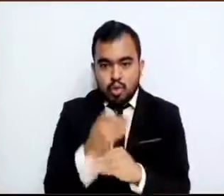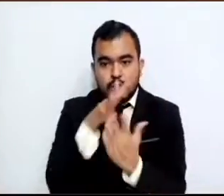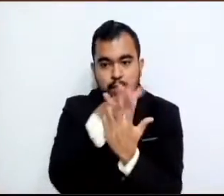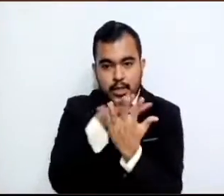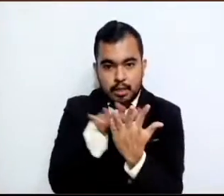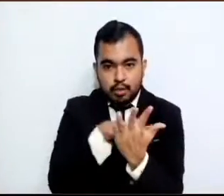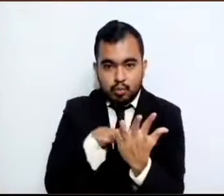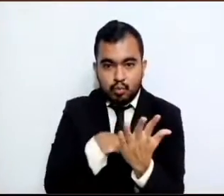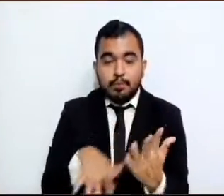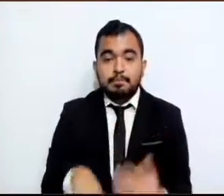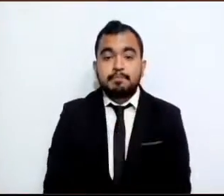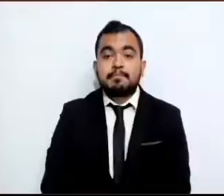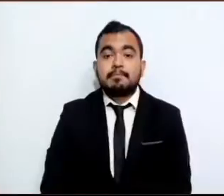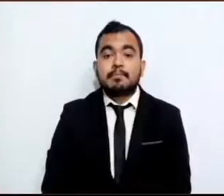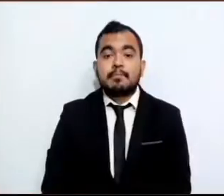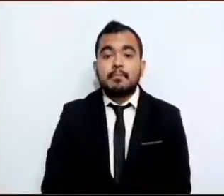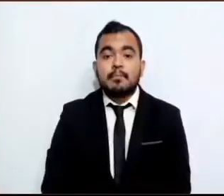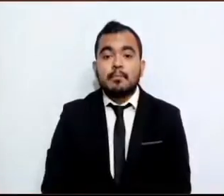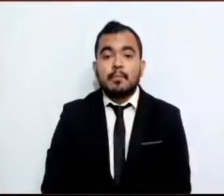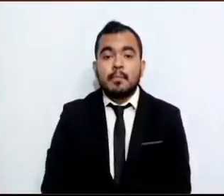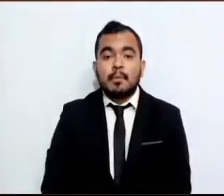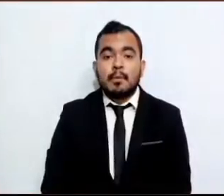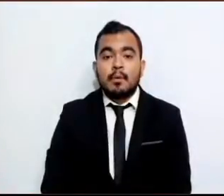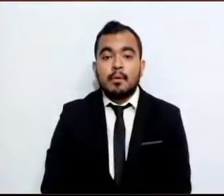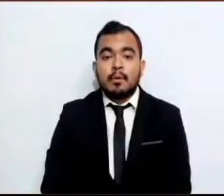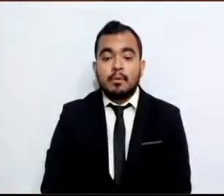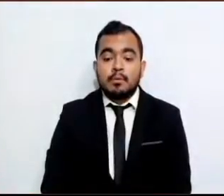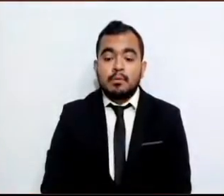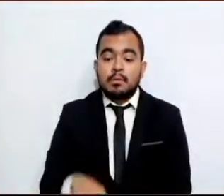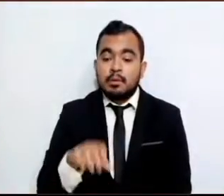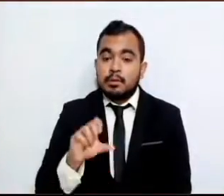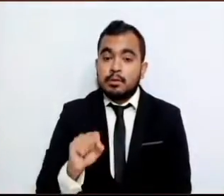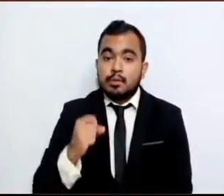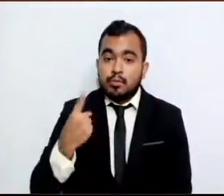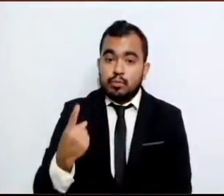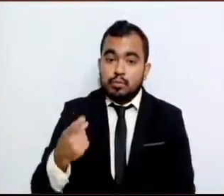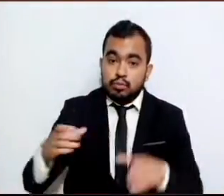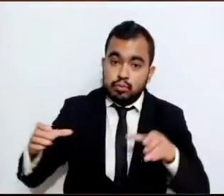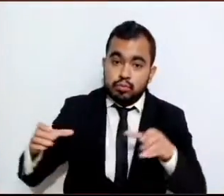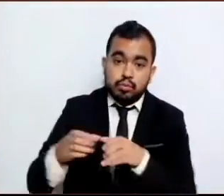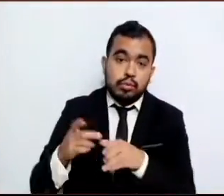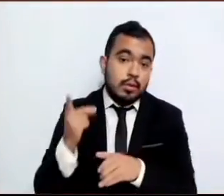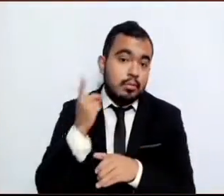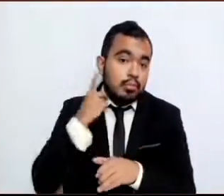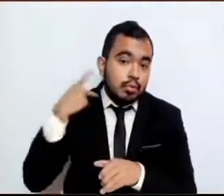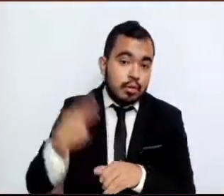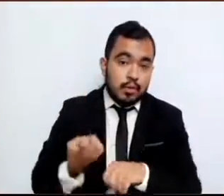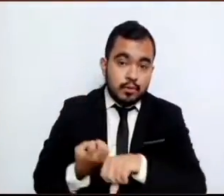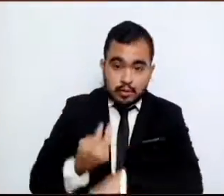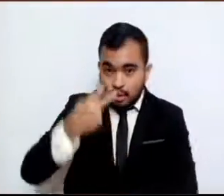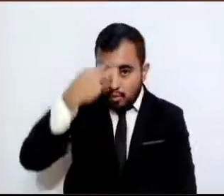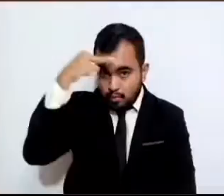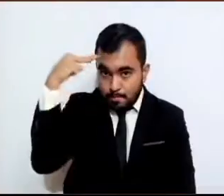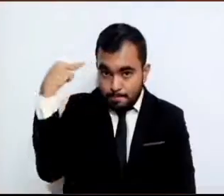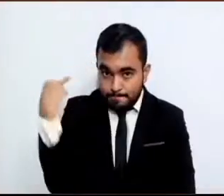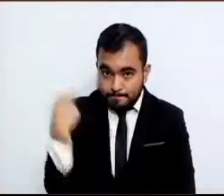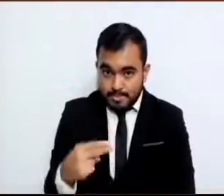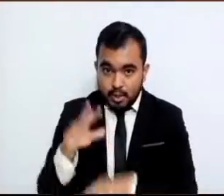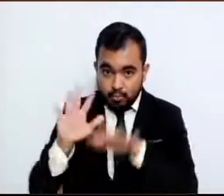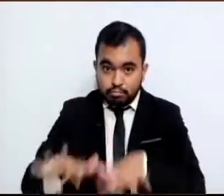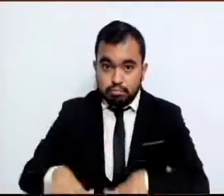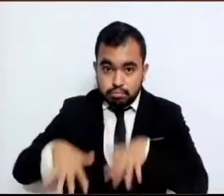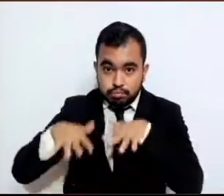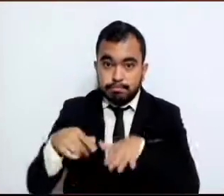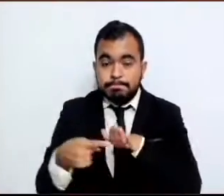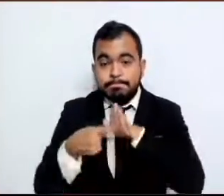Único, la 61ª legislatura del Estado Libre y Soberano de México exhorta de